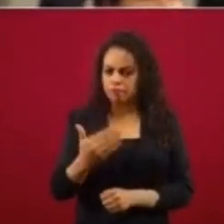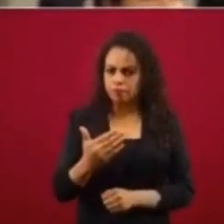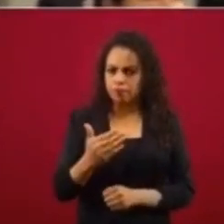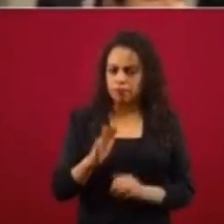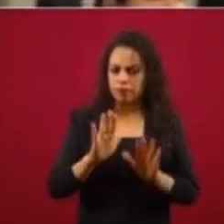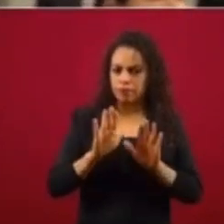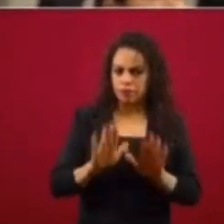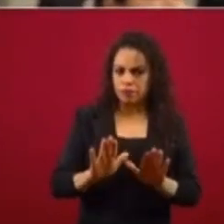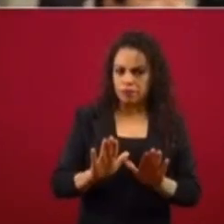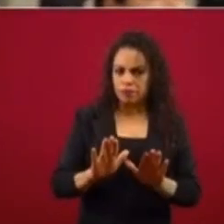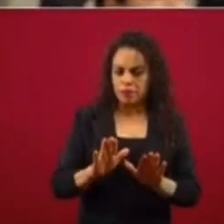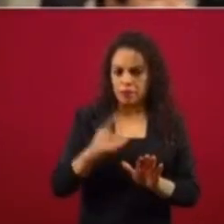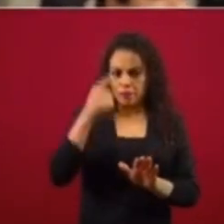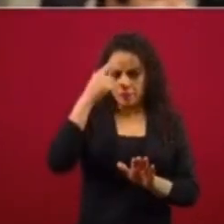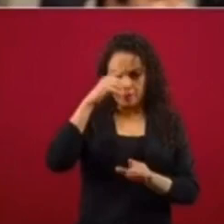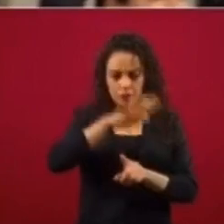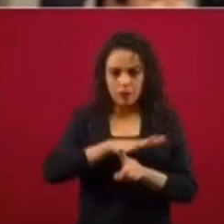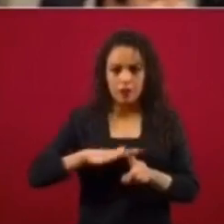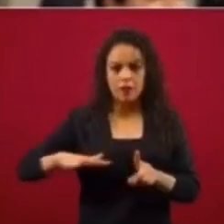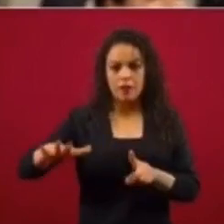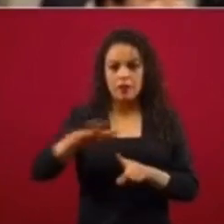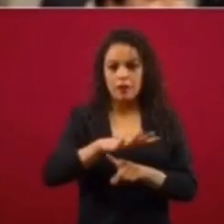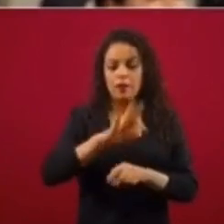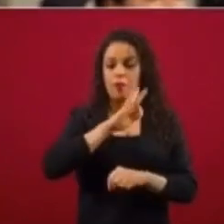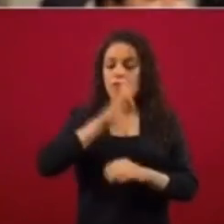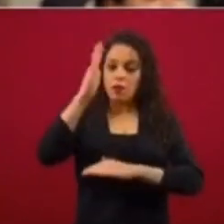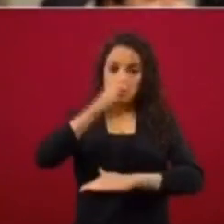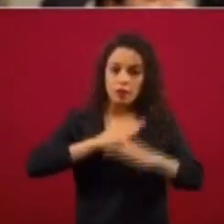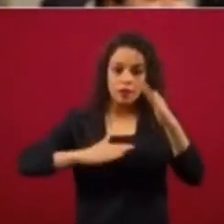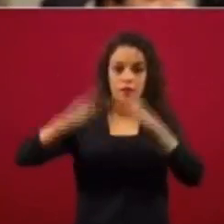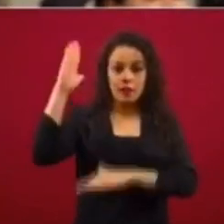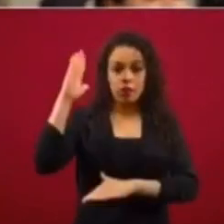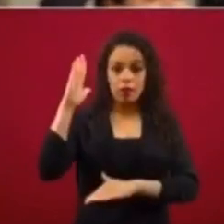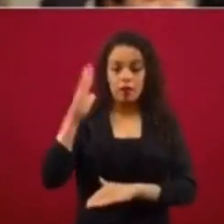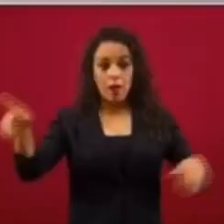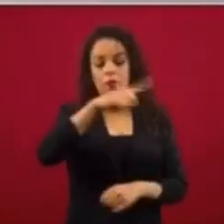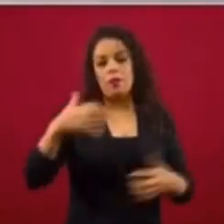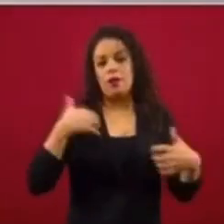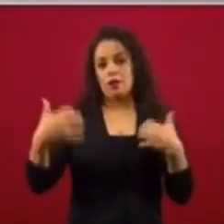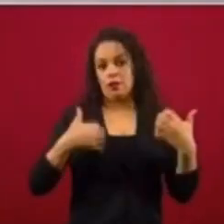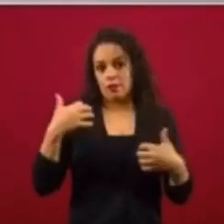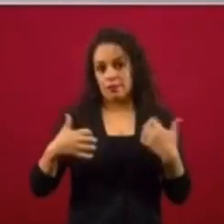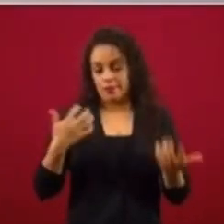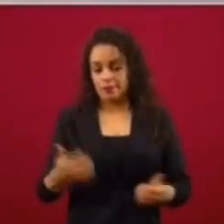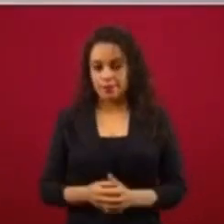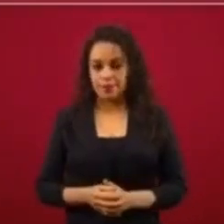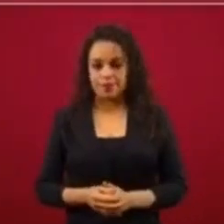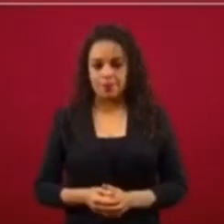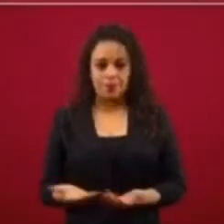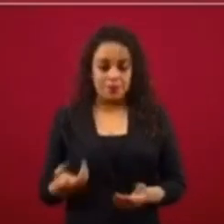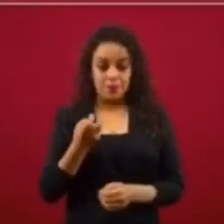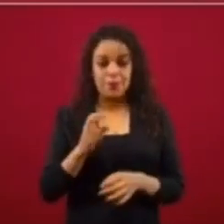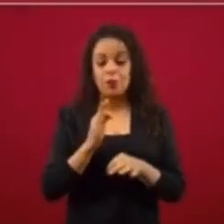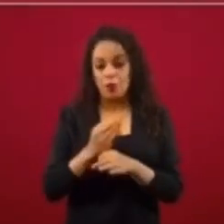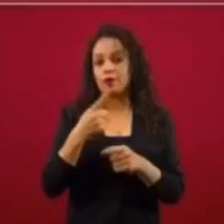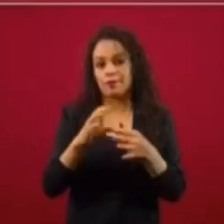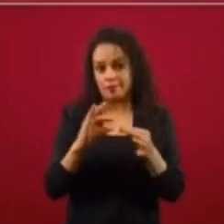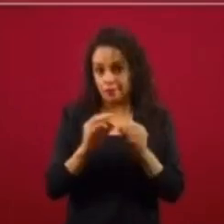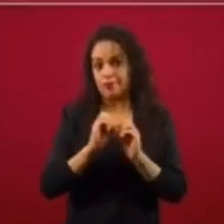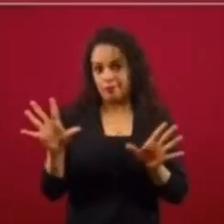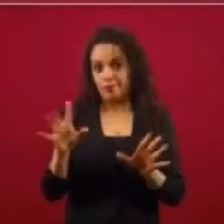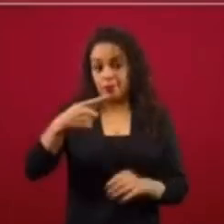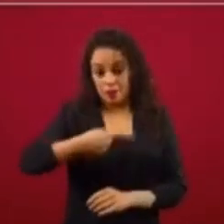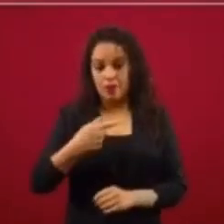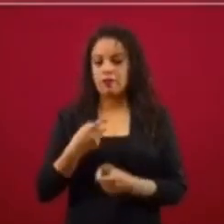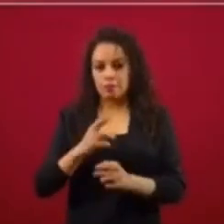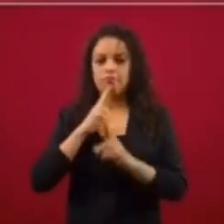para superar esta emergencia sanitaria, sino la económica y para el desarrollo del país? Mire, claro